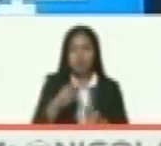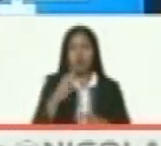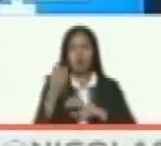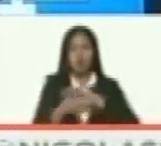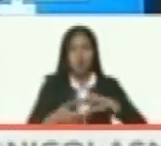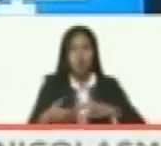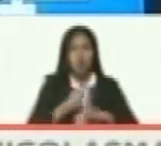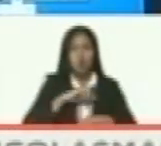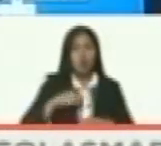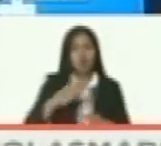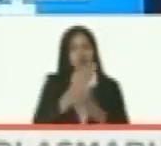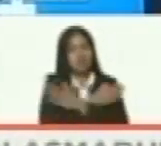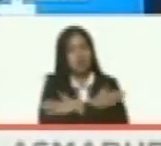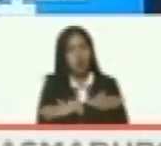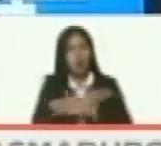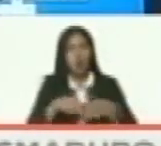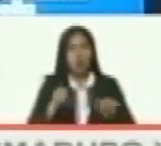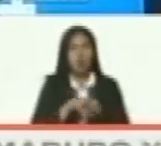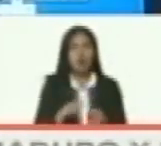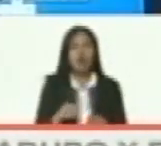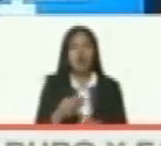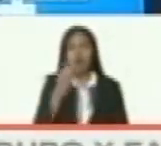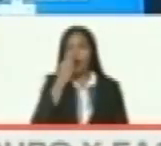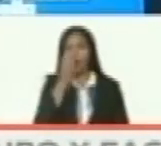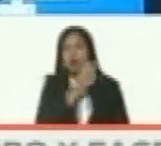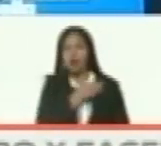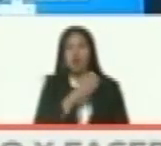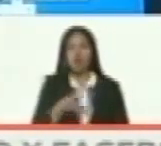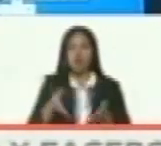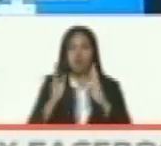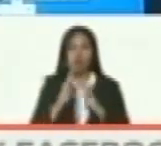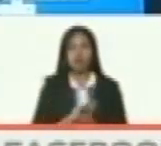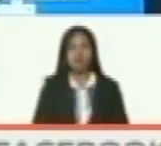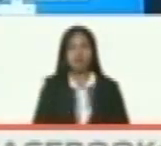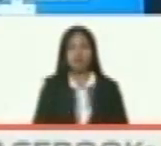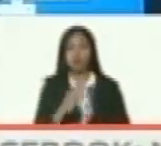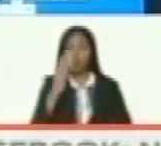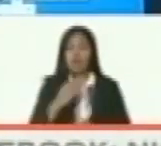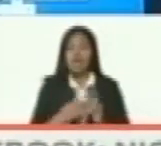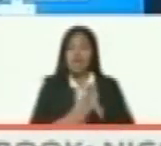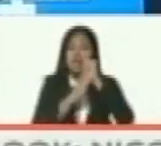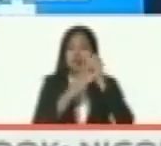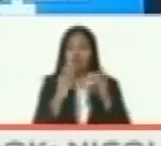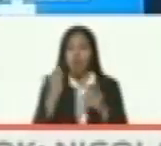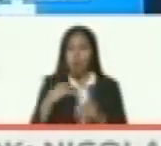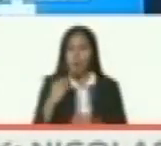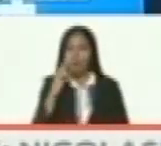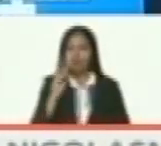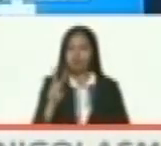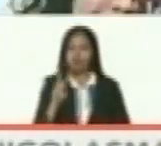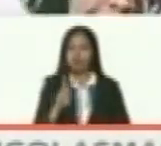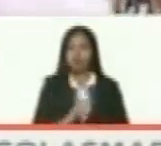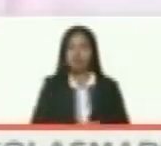Y felicitaciones nuevamente a mi general Carneiro por esta gran obra. Bueno, muy bien. Este es un líder joven, fíjense ustedes.